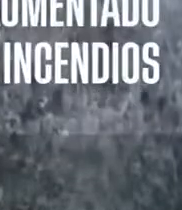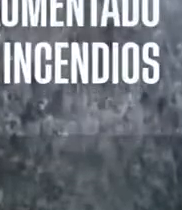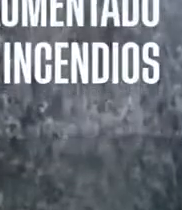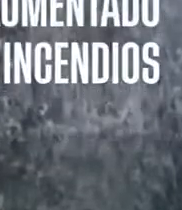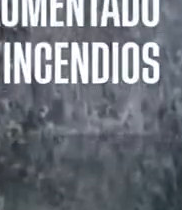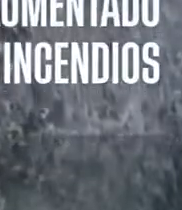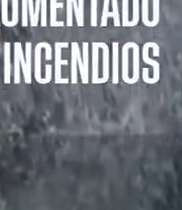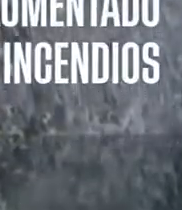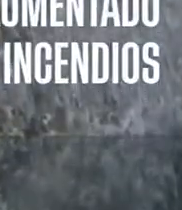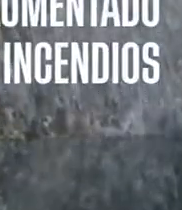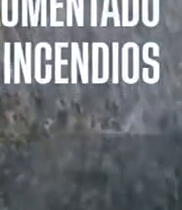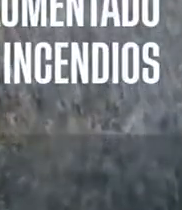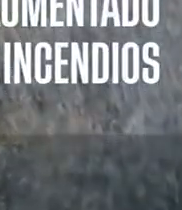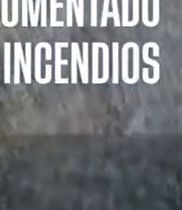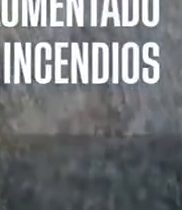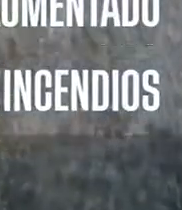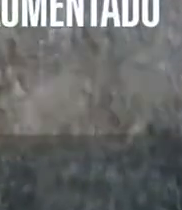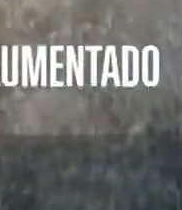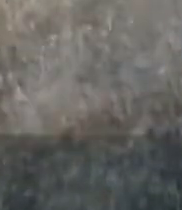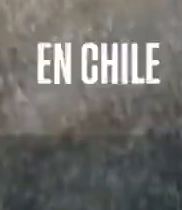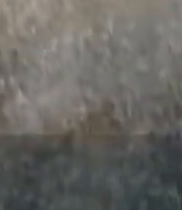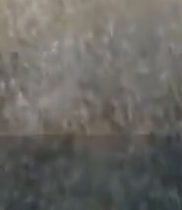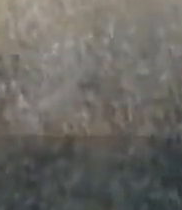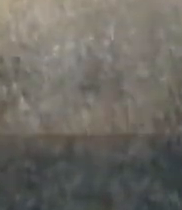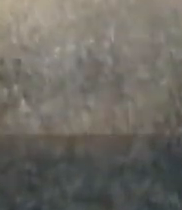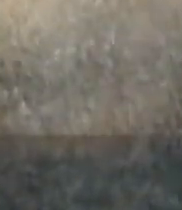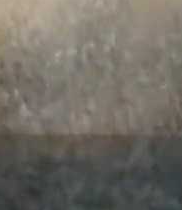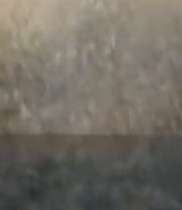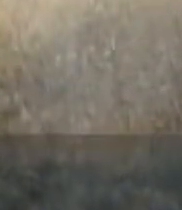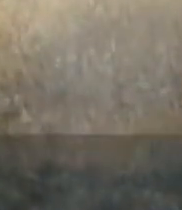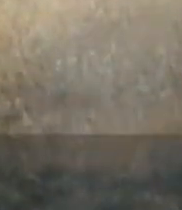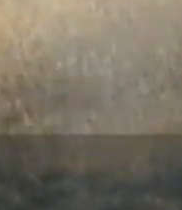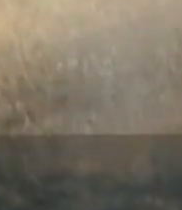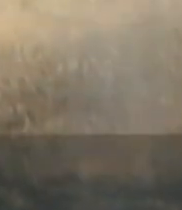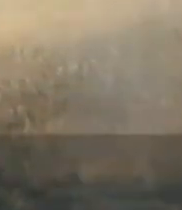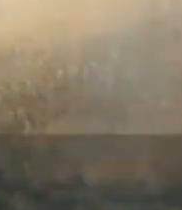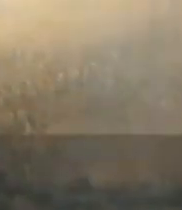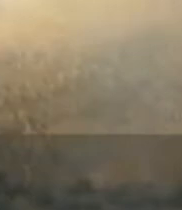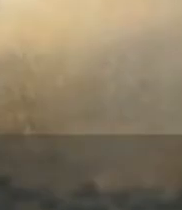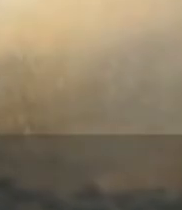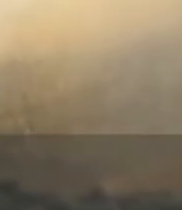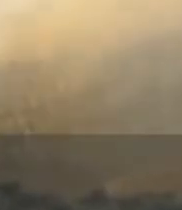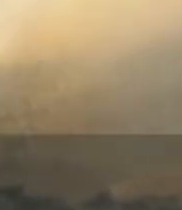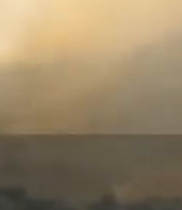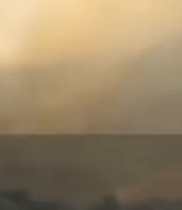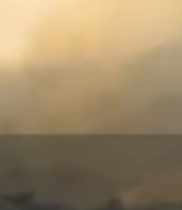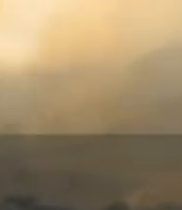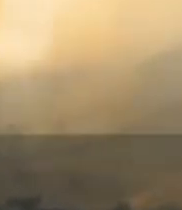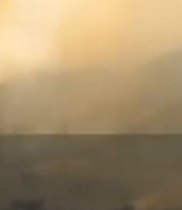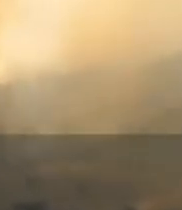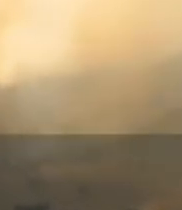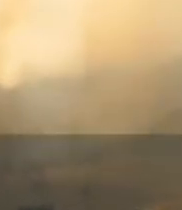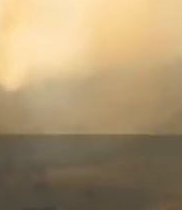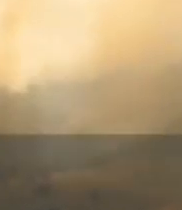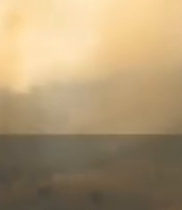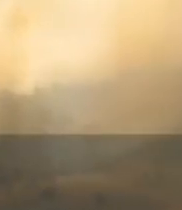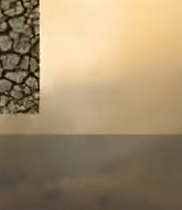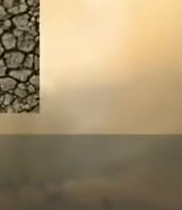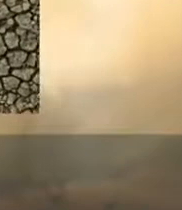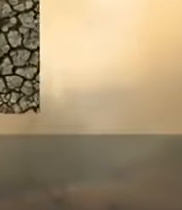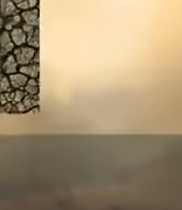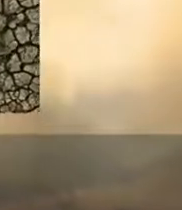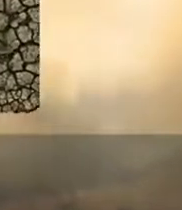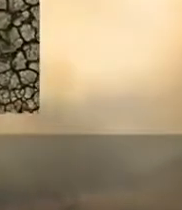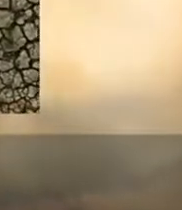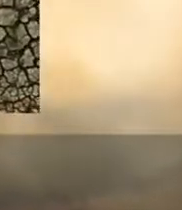seco, más ventoso en verano, bajo esas condiciones podrían empeorar los incendios forestales. Ahora les voy a